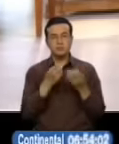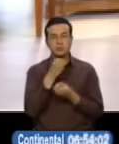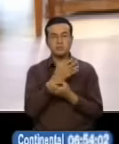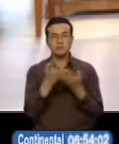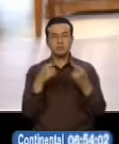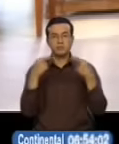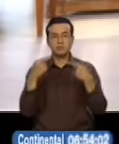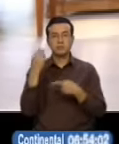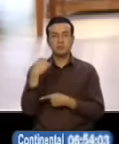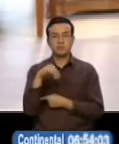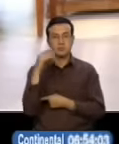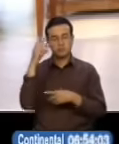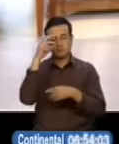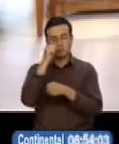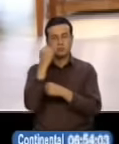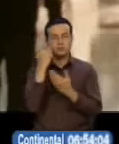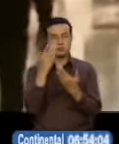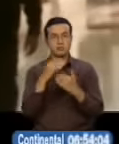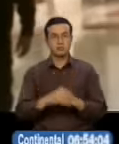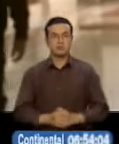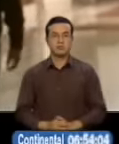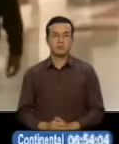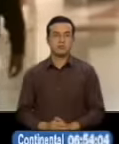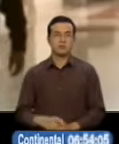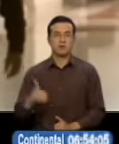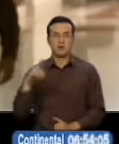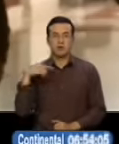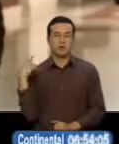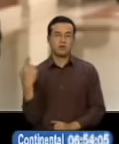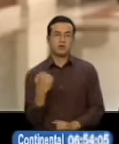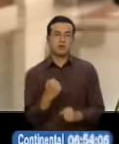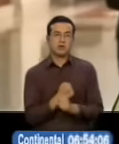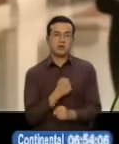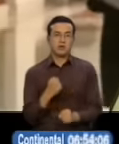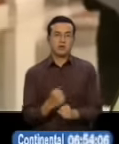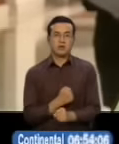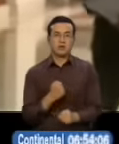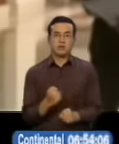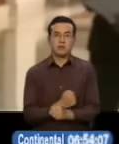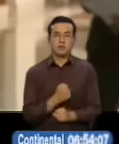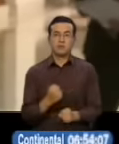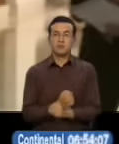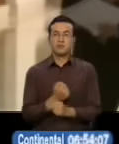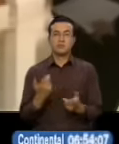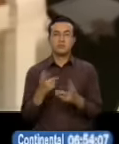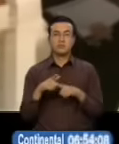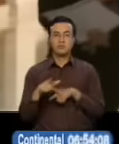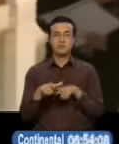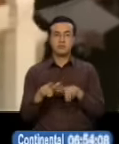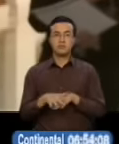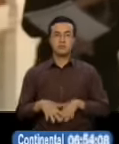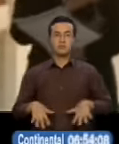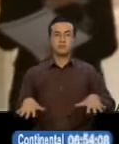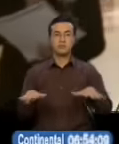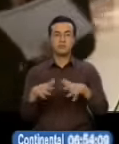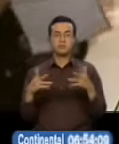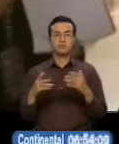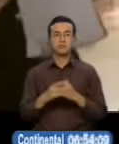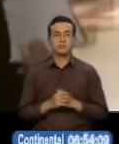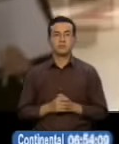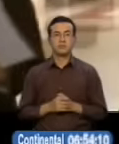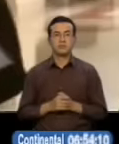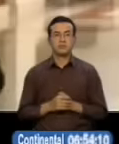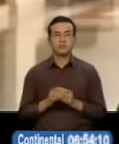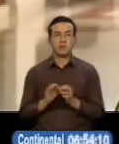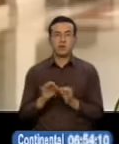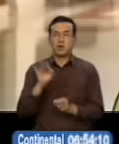de este día miércoles en horas de la noche. Nosotros trabajamos en un sitio donde está, no